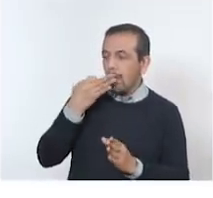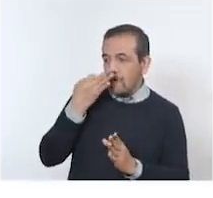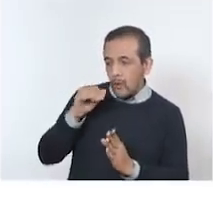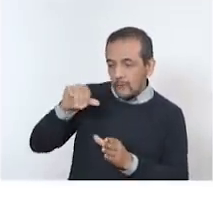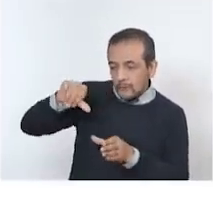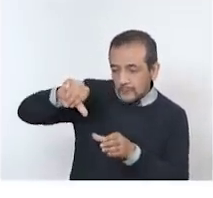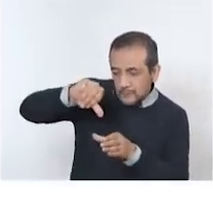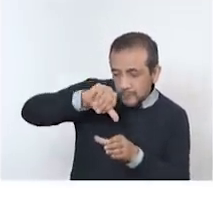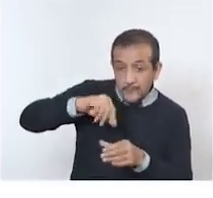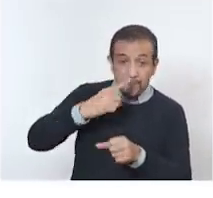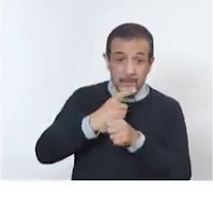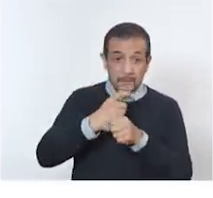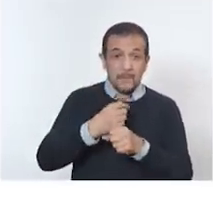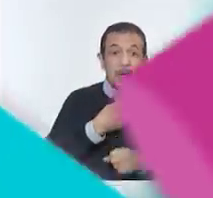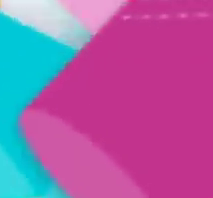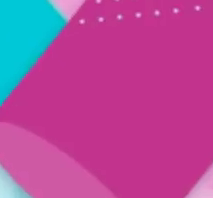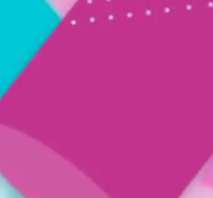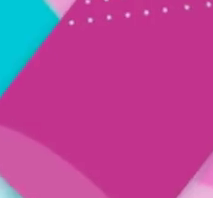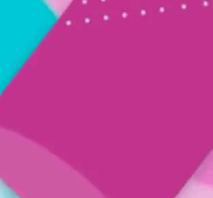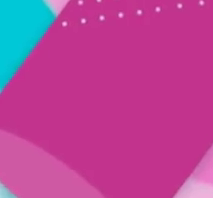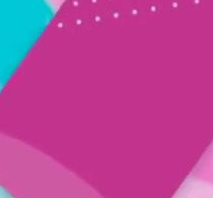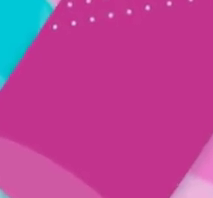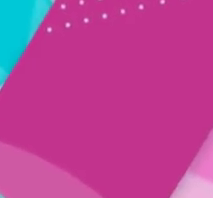Escuchemos primero la opinión de niñas y niños.